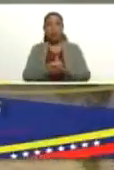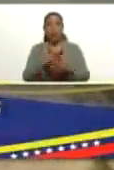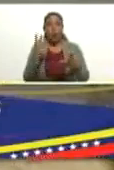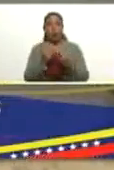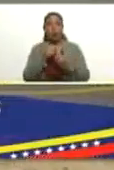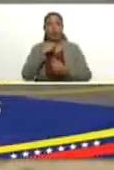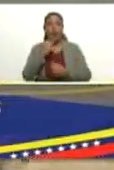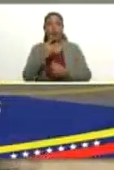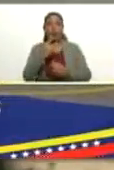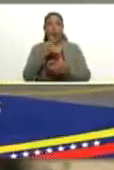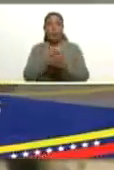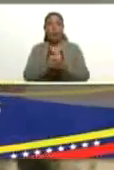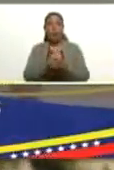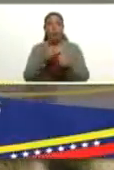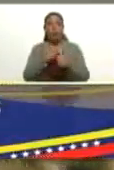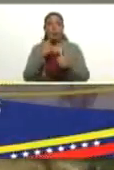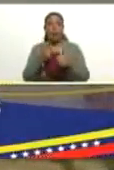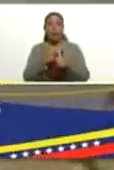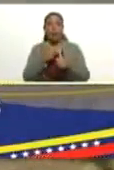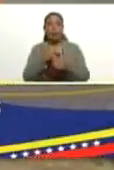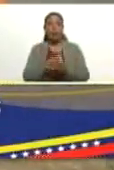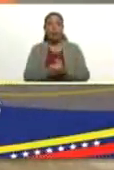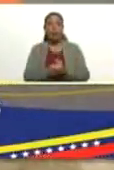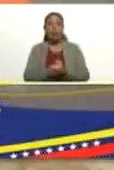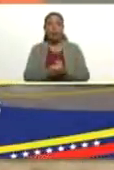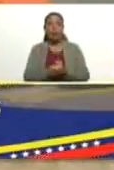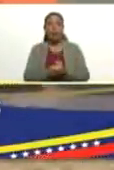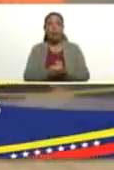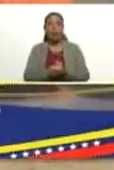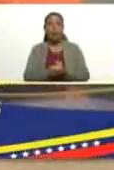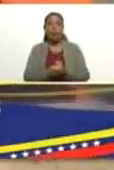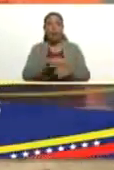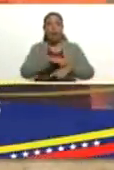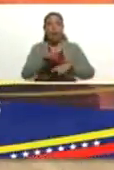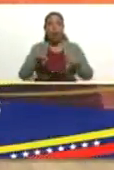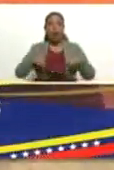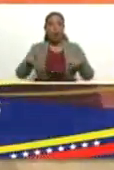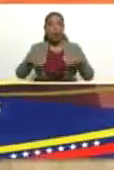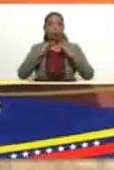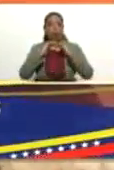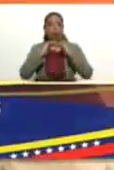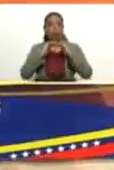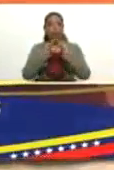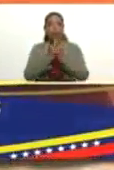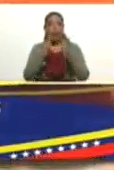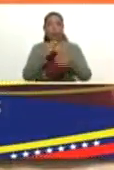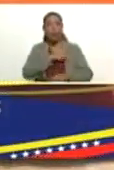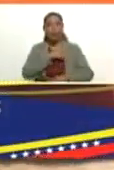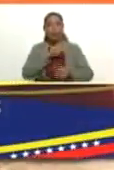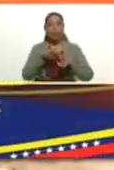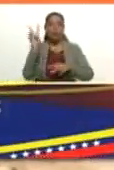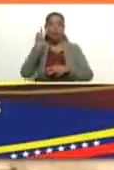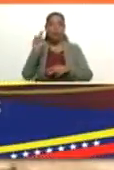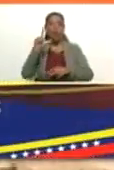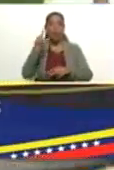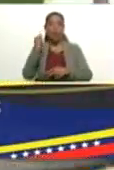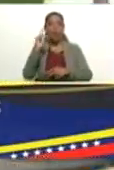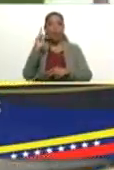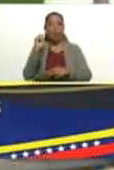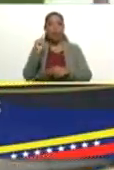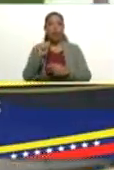el amigo Argenis Rodríguez, la coordinadora de Los Llanos de la Gran Misión Vivienda Venezuela, Nidia Loreto,